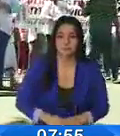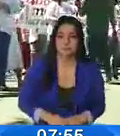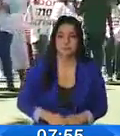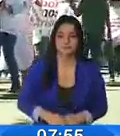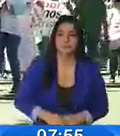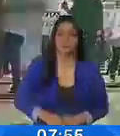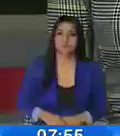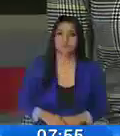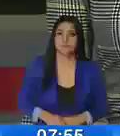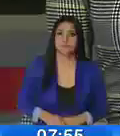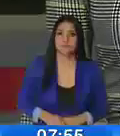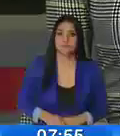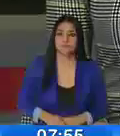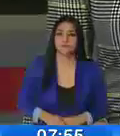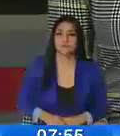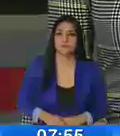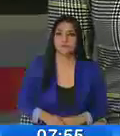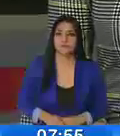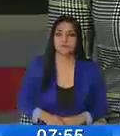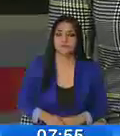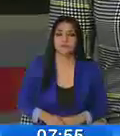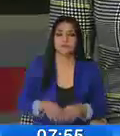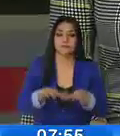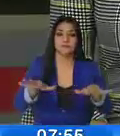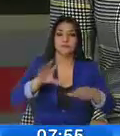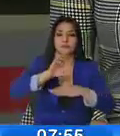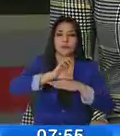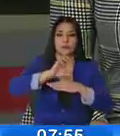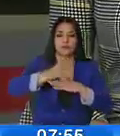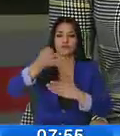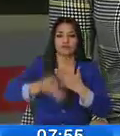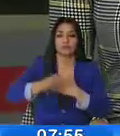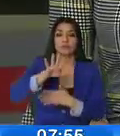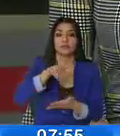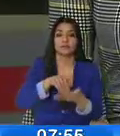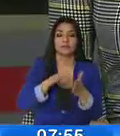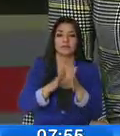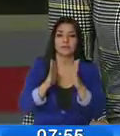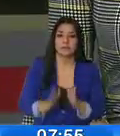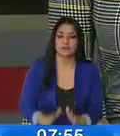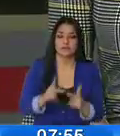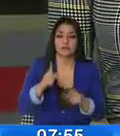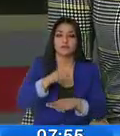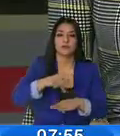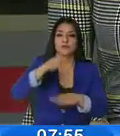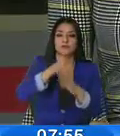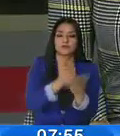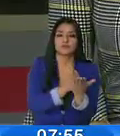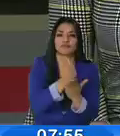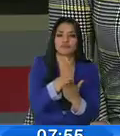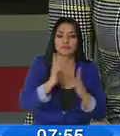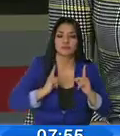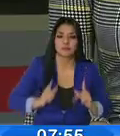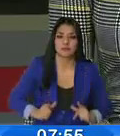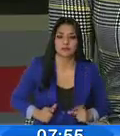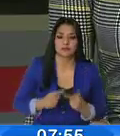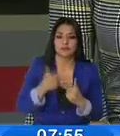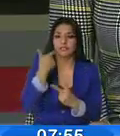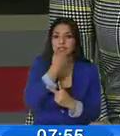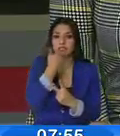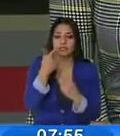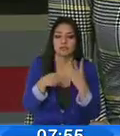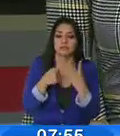Patricia Aldaz. Y a escala nacional, un total de 5.000 estudiantes y profesionales de las carreras de medicina, odontología